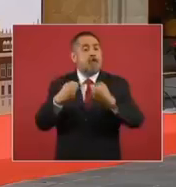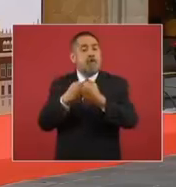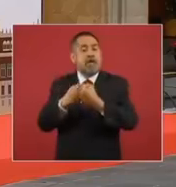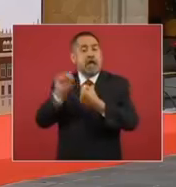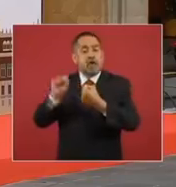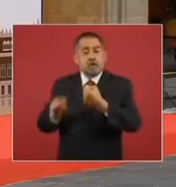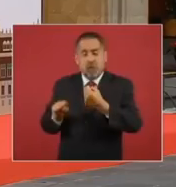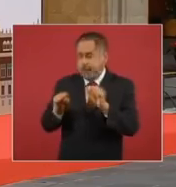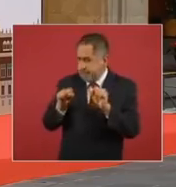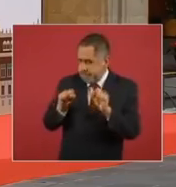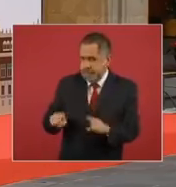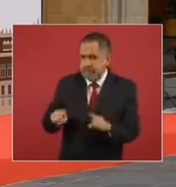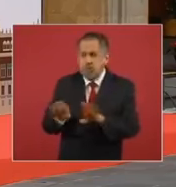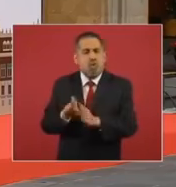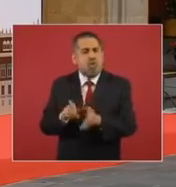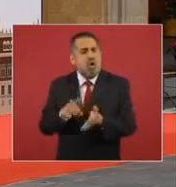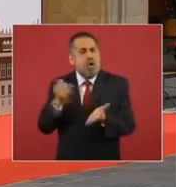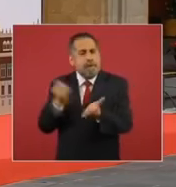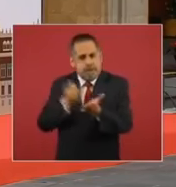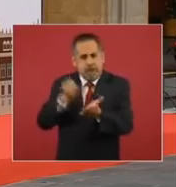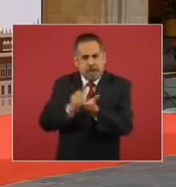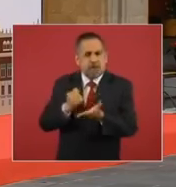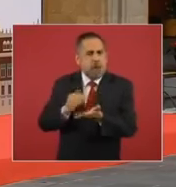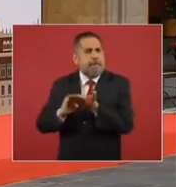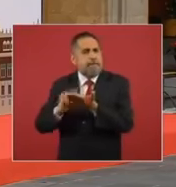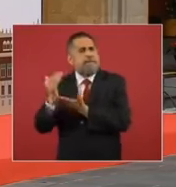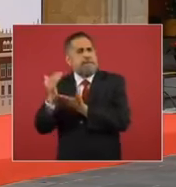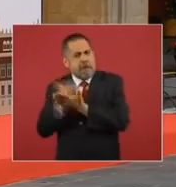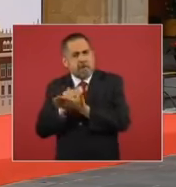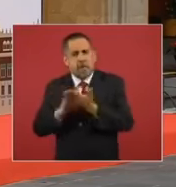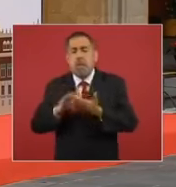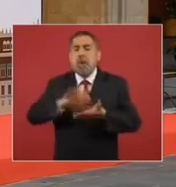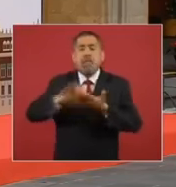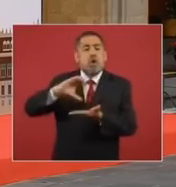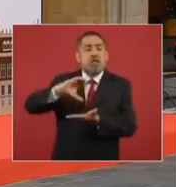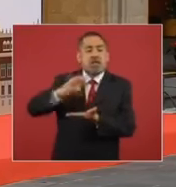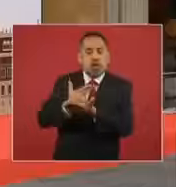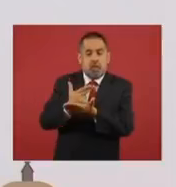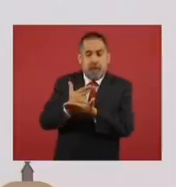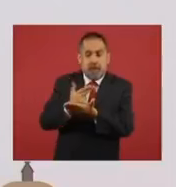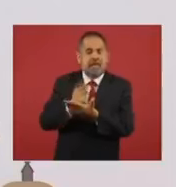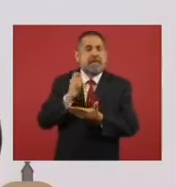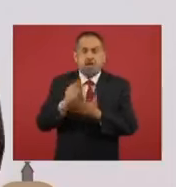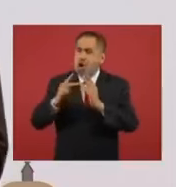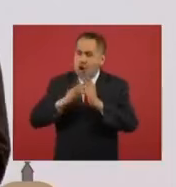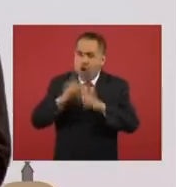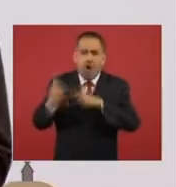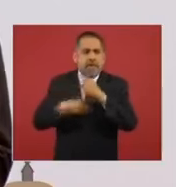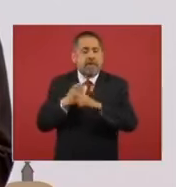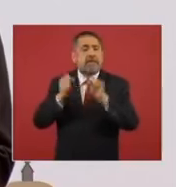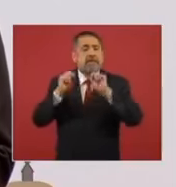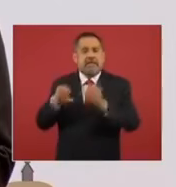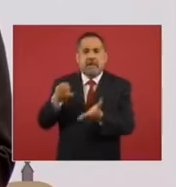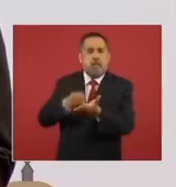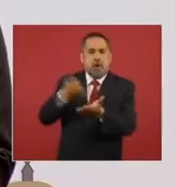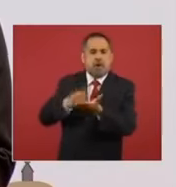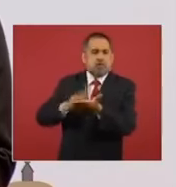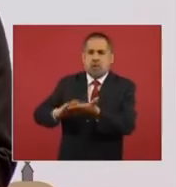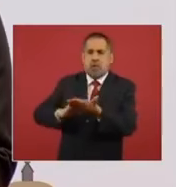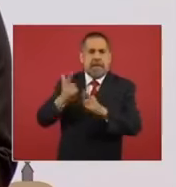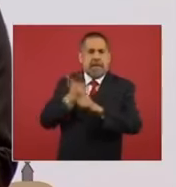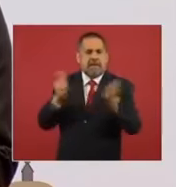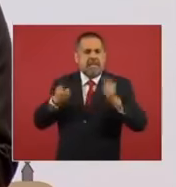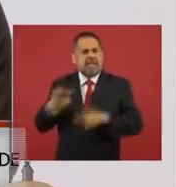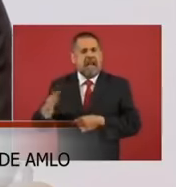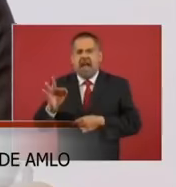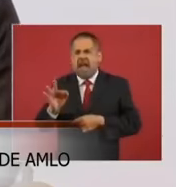tome conciencia de que el mismo presidente nos está diciendo, cuidado, esto es algo serio, hay que tomar precaución, el presidente se